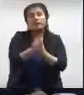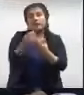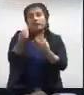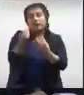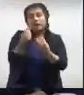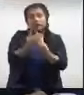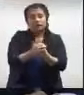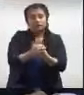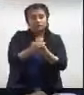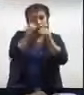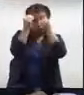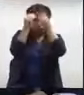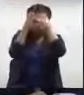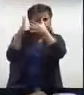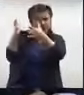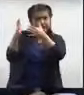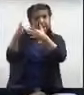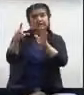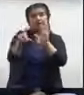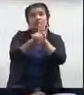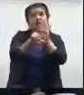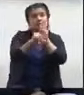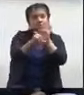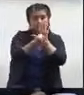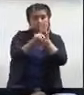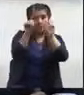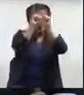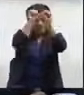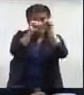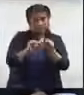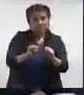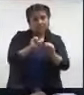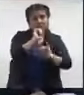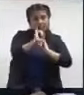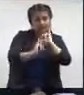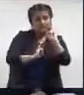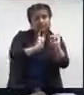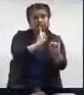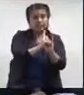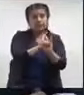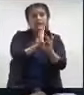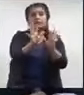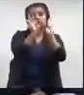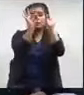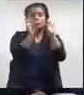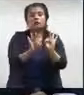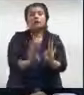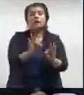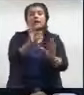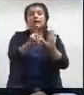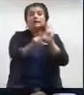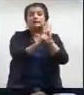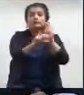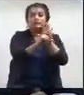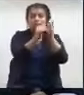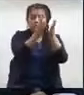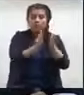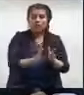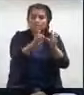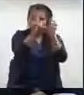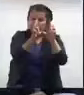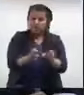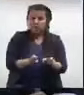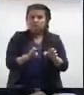Inteligencia Civil. Es el ente de carácter civil constituido por personas